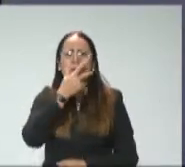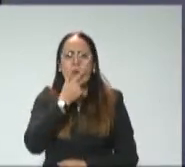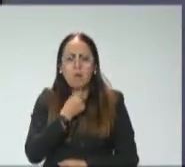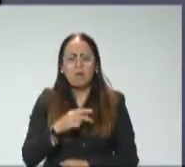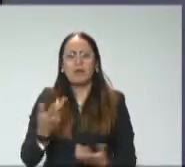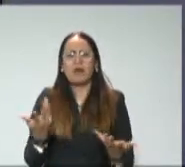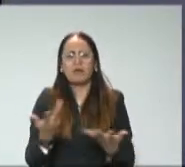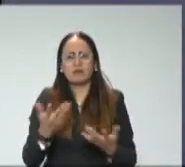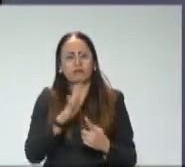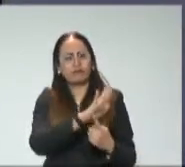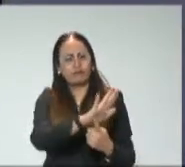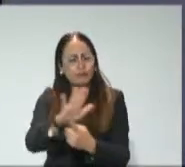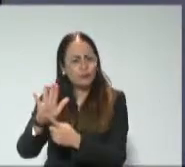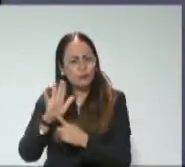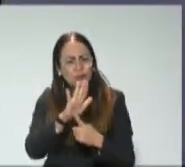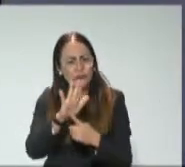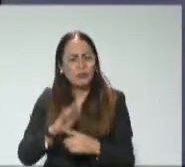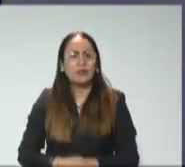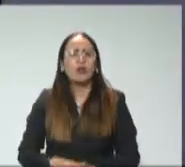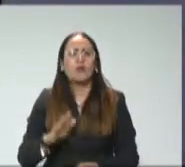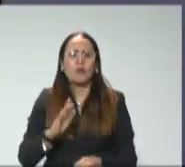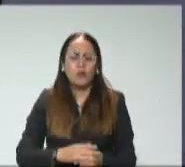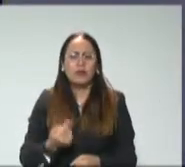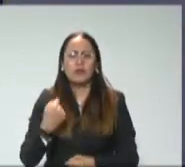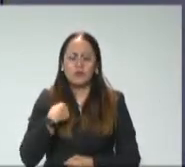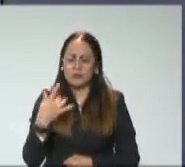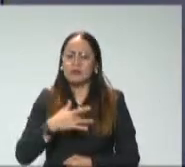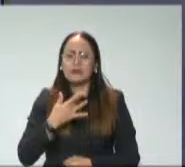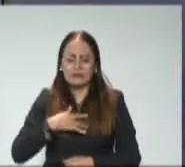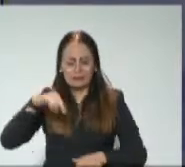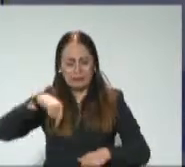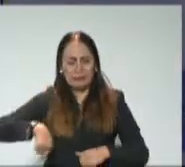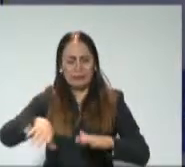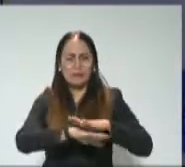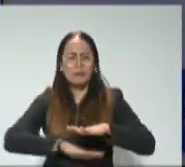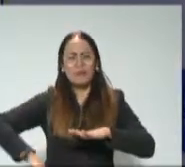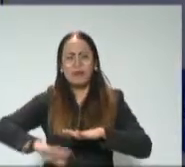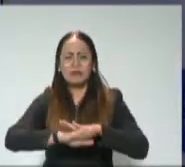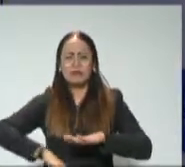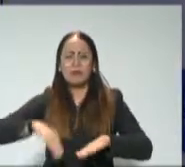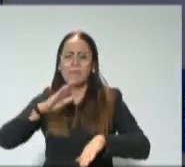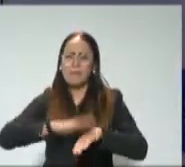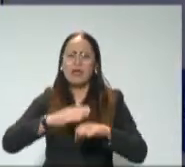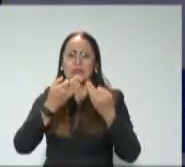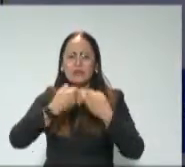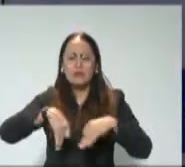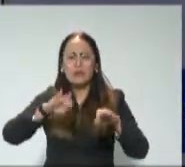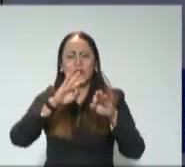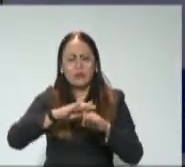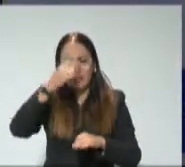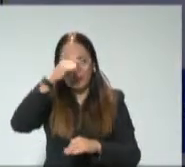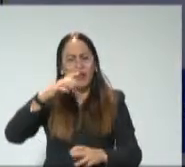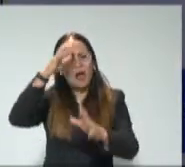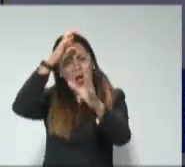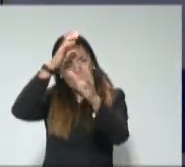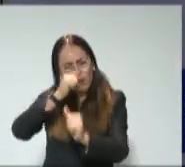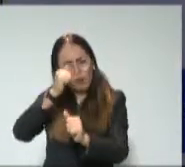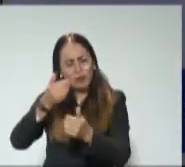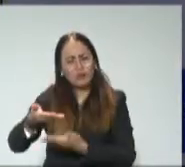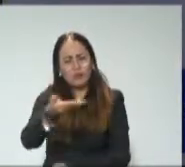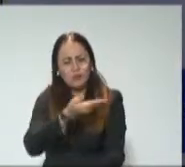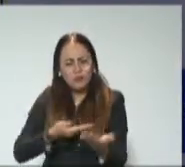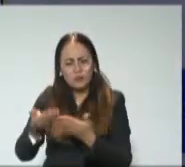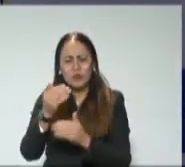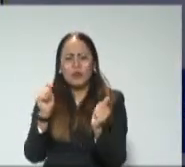diputadas porque Considero que esta es la base real para poder ofrecer un convenio de colaboración con el